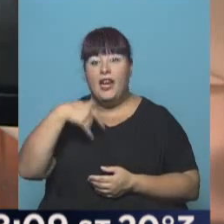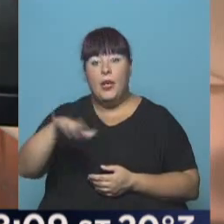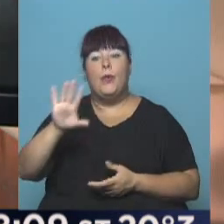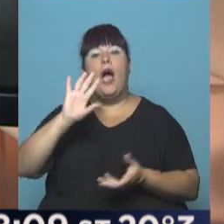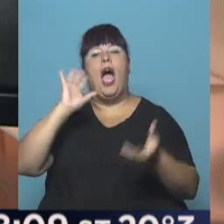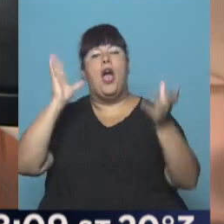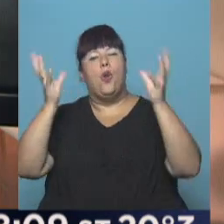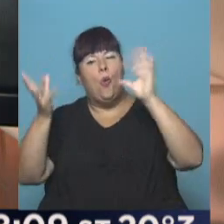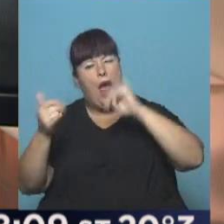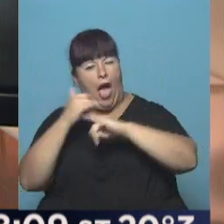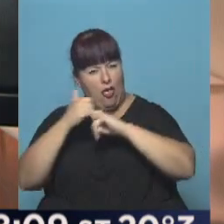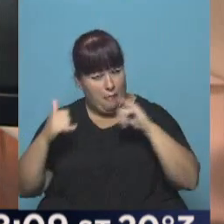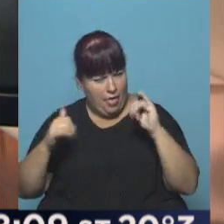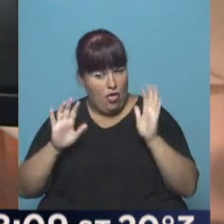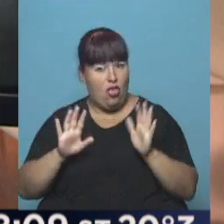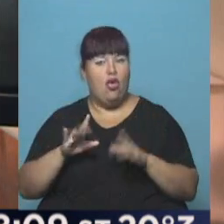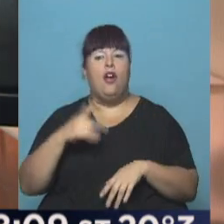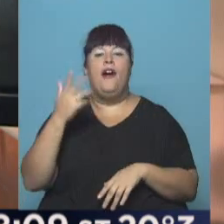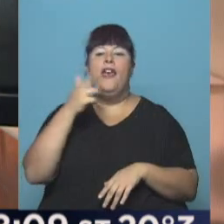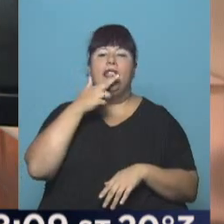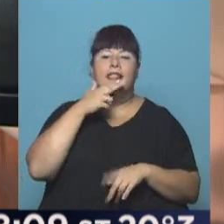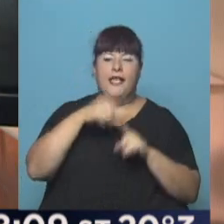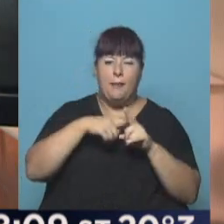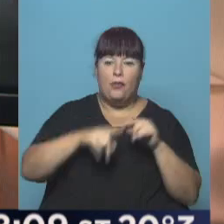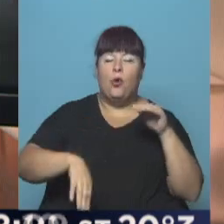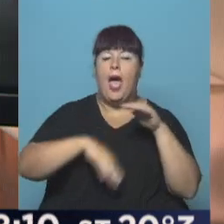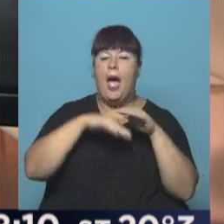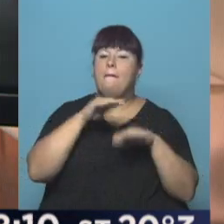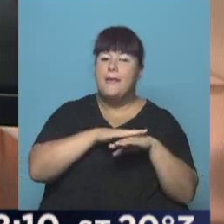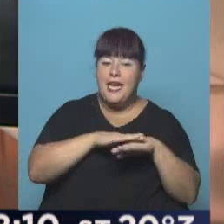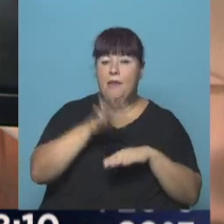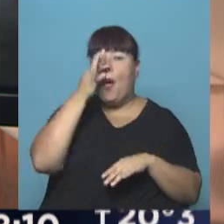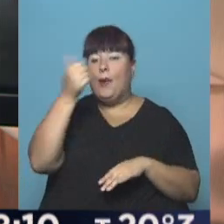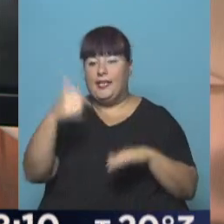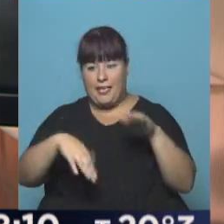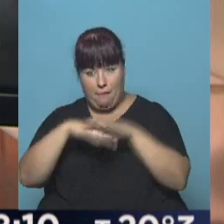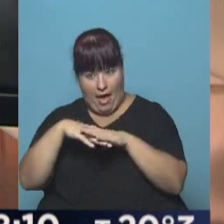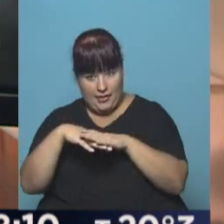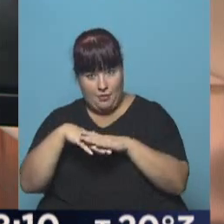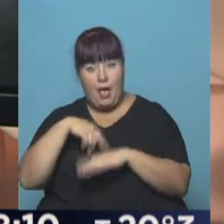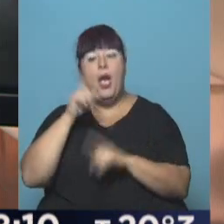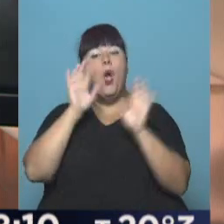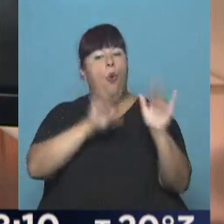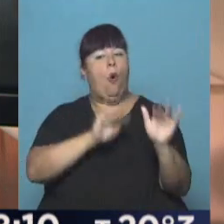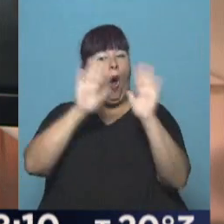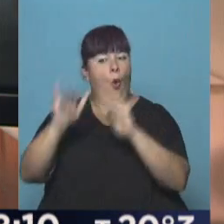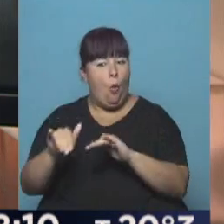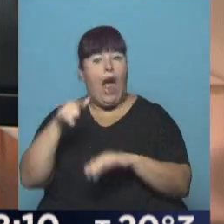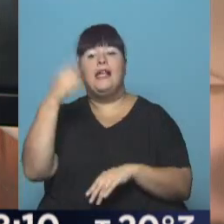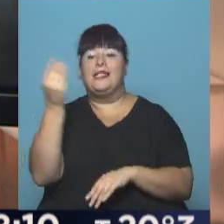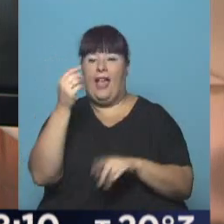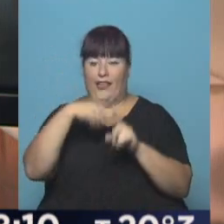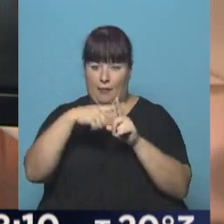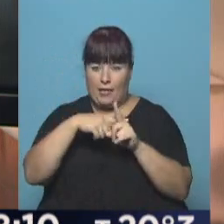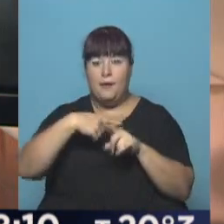el cielo algo a parcialmente nublado, 17 la temperatura mínima, 26 la máxima, mismas condiciones térmicas para el día